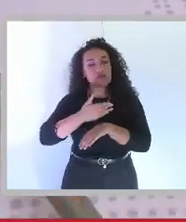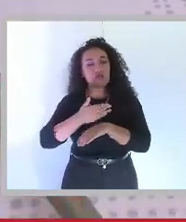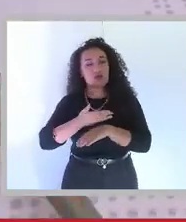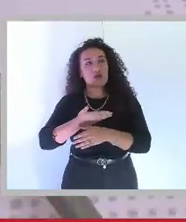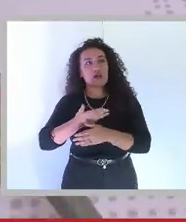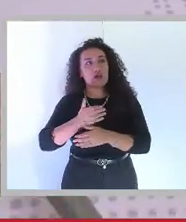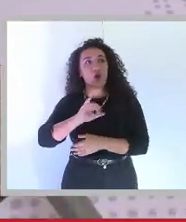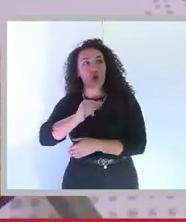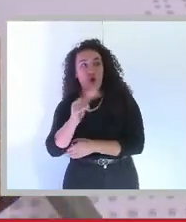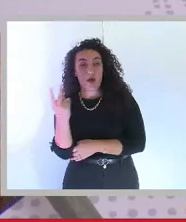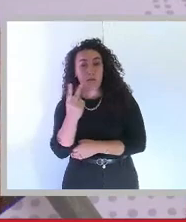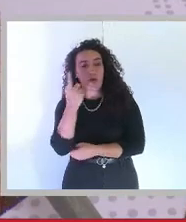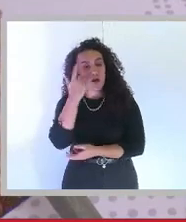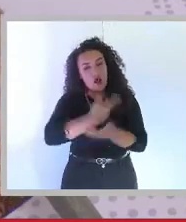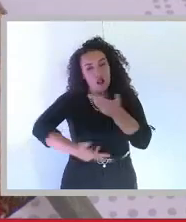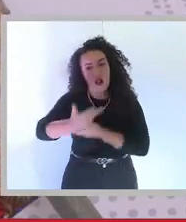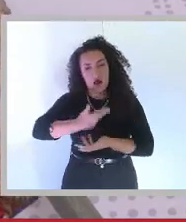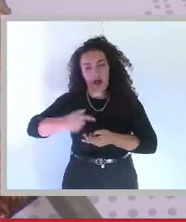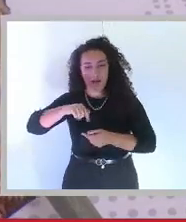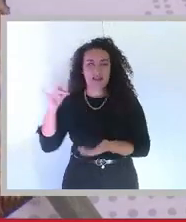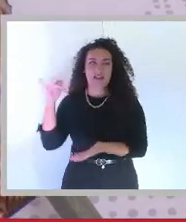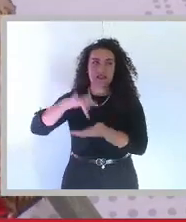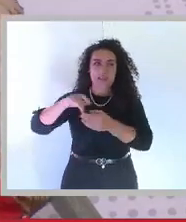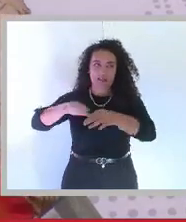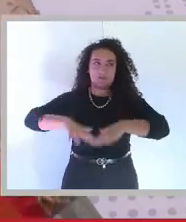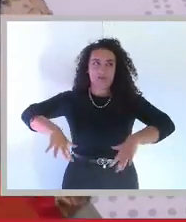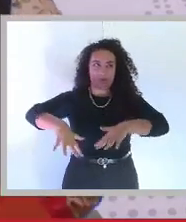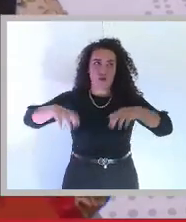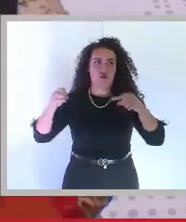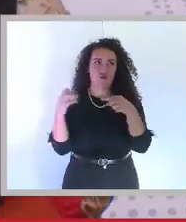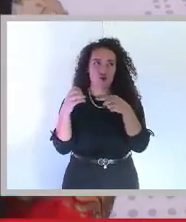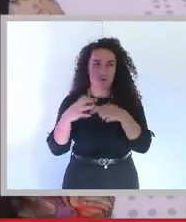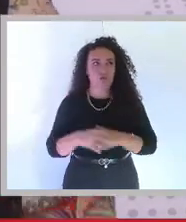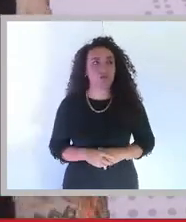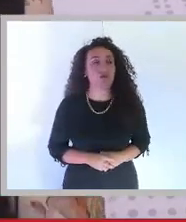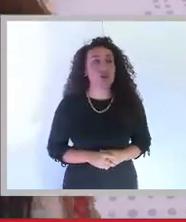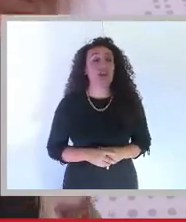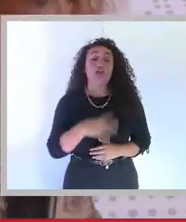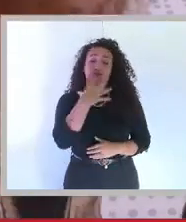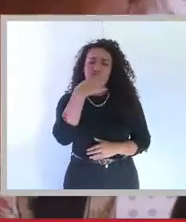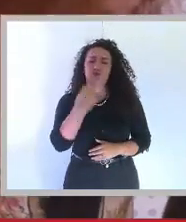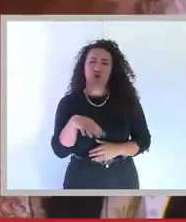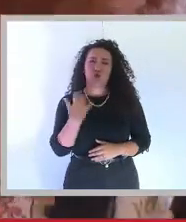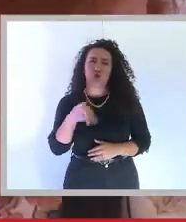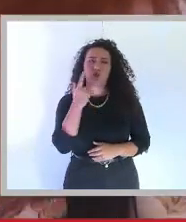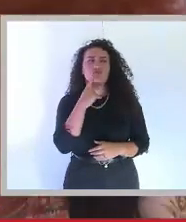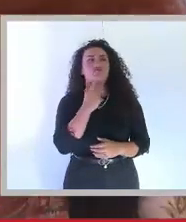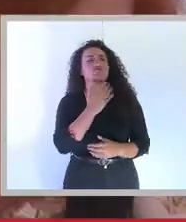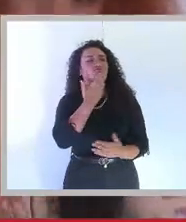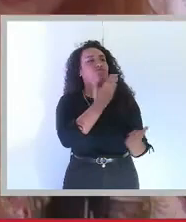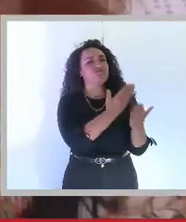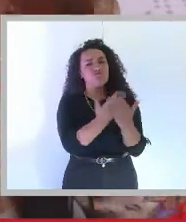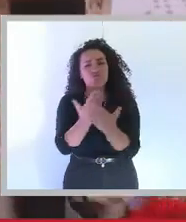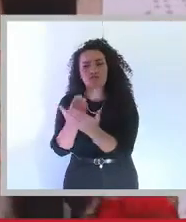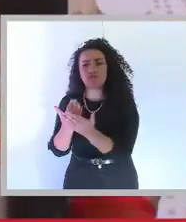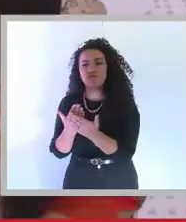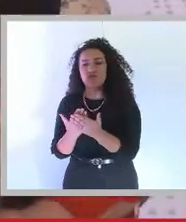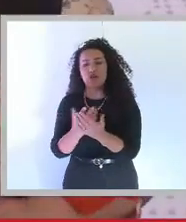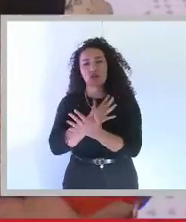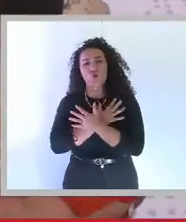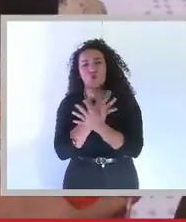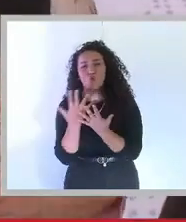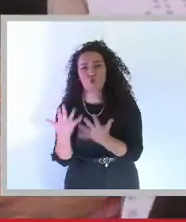nosotros jueves y viernes este foro. Realmente agradecemos, felicitamos a todas y todos